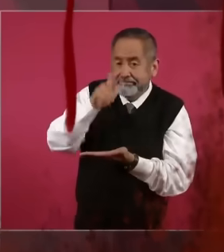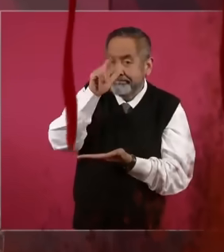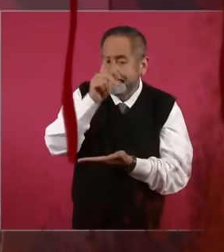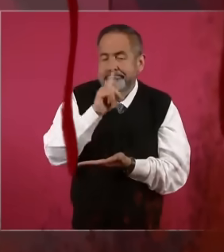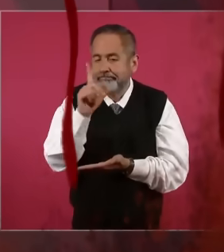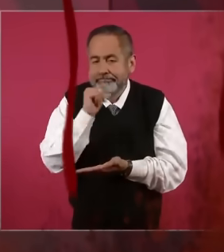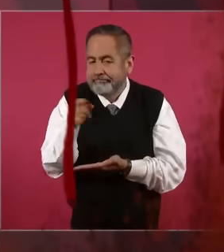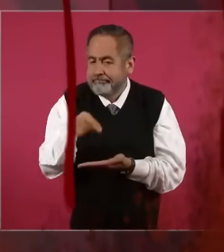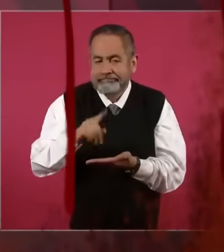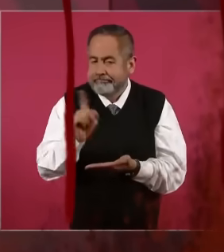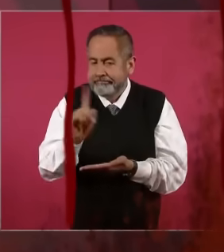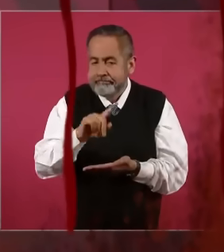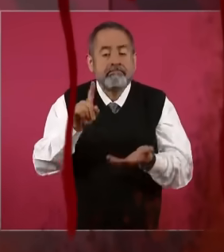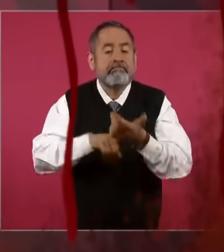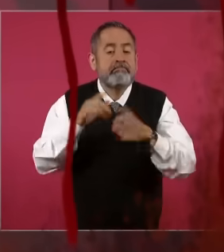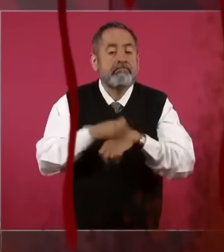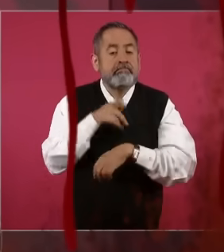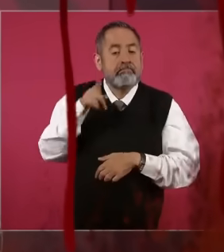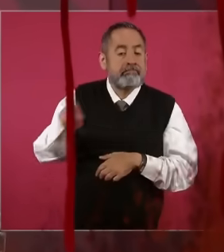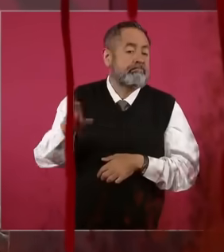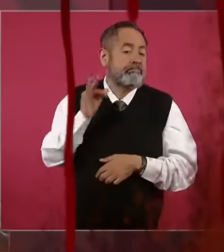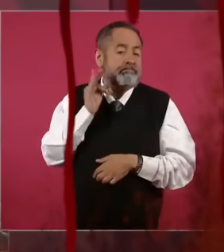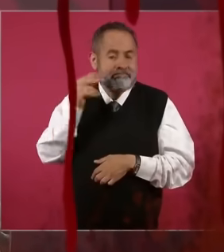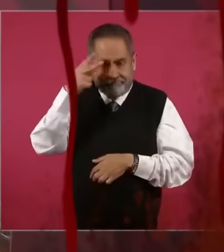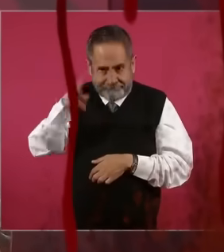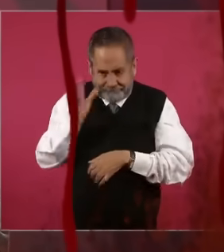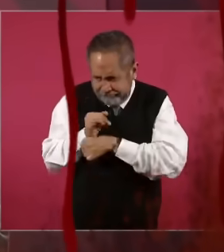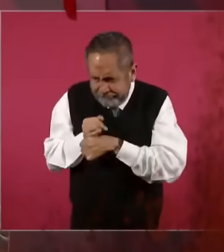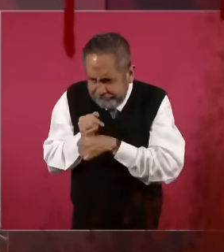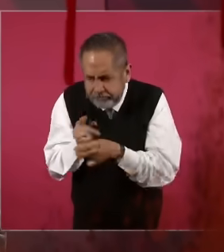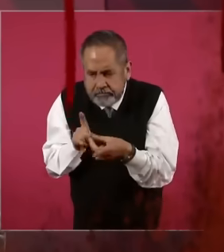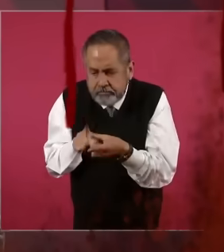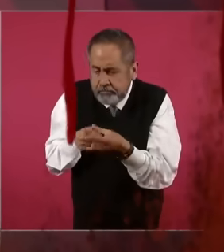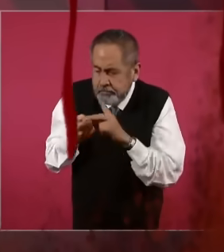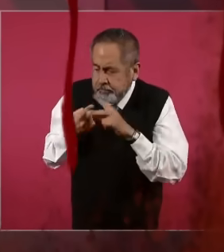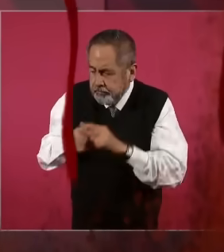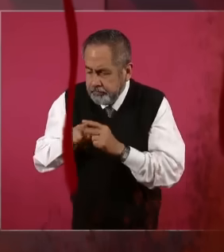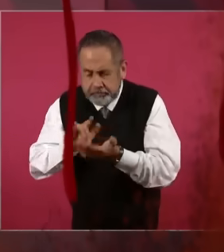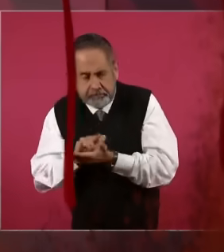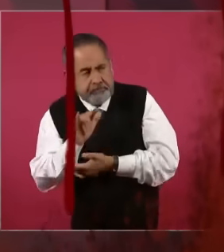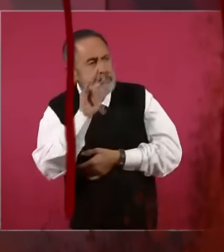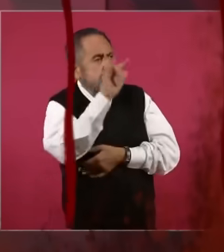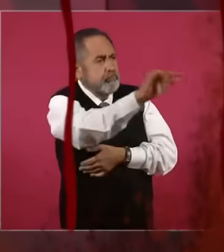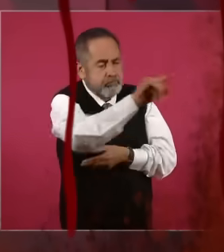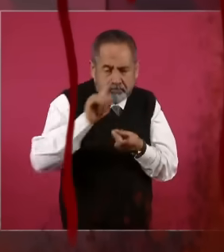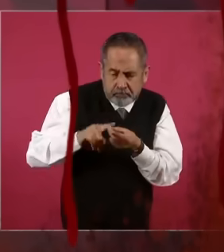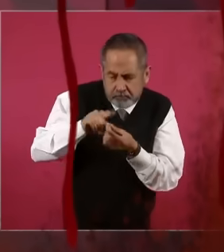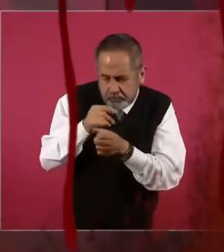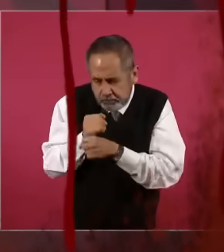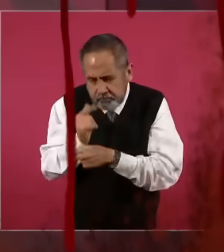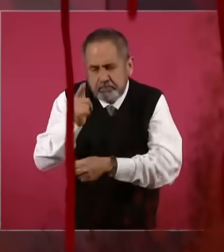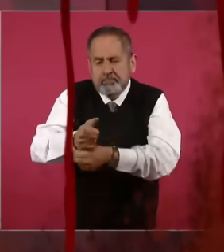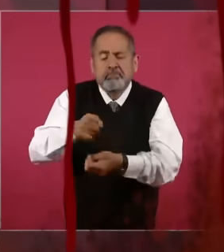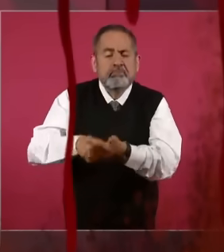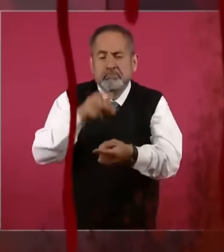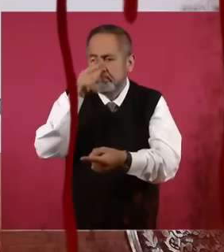posible que ocurran este tipo de cosas y que el gobierno de Estados Unidos no informe nada? A ver, es que